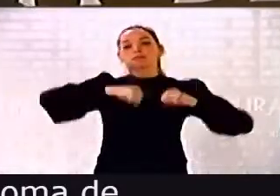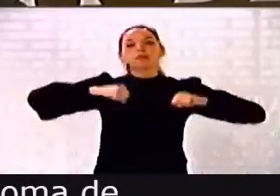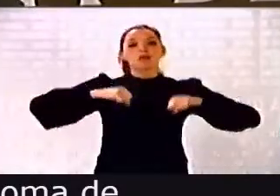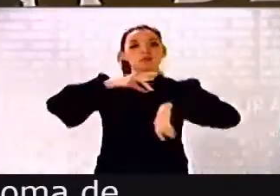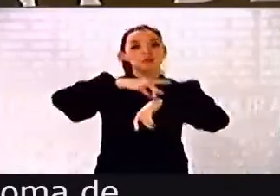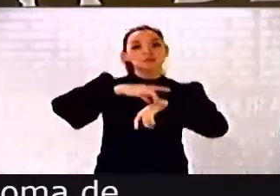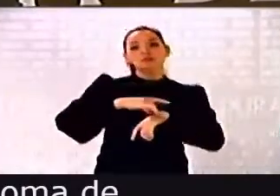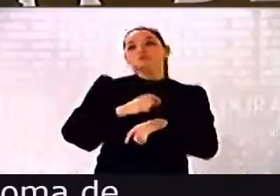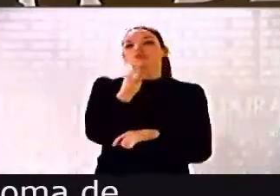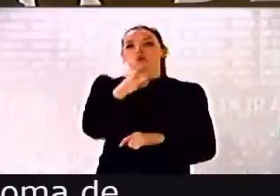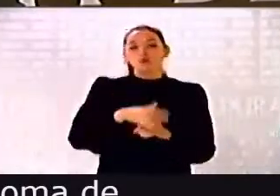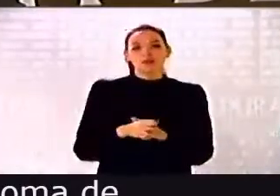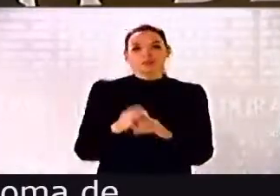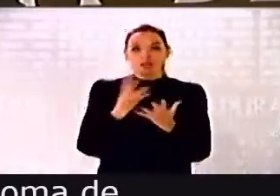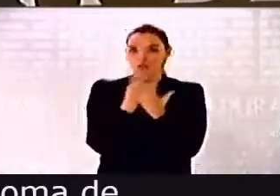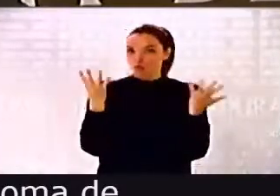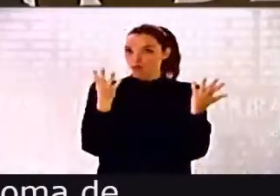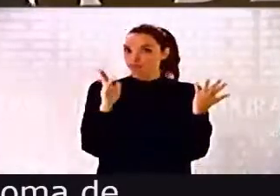son 19,